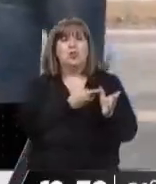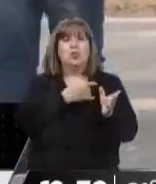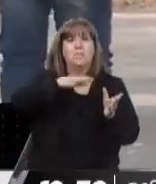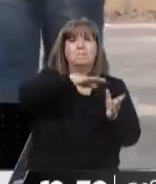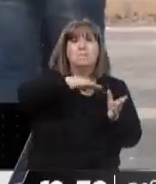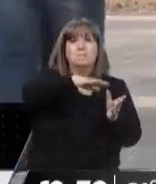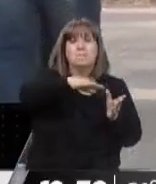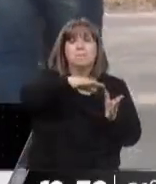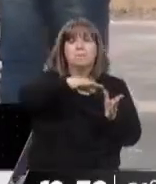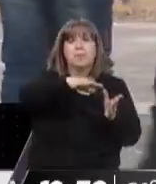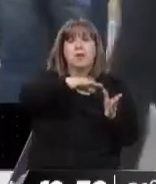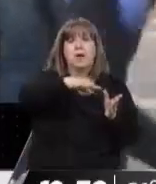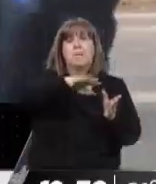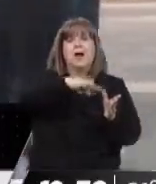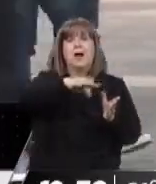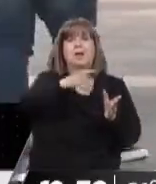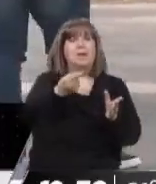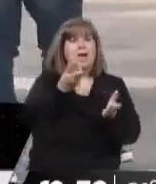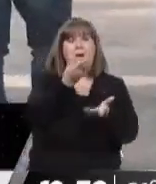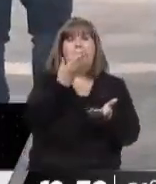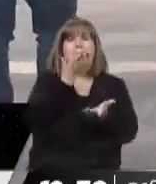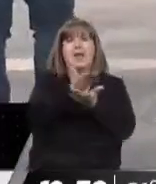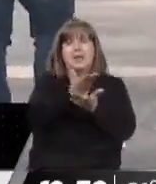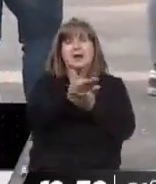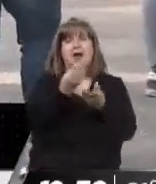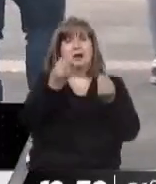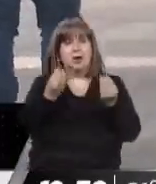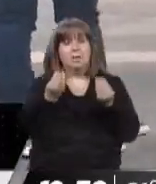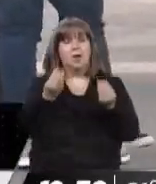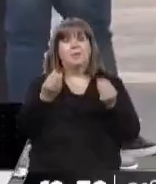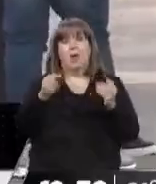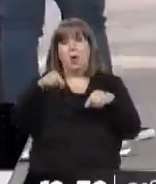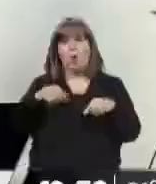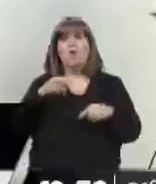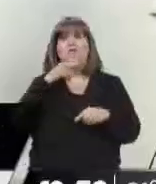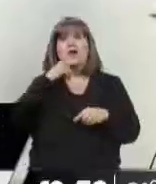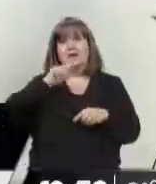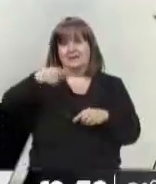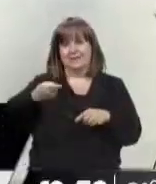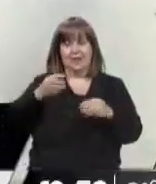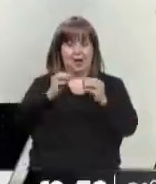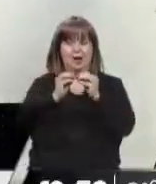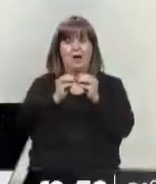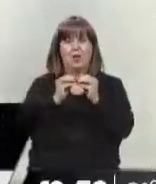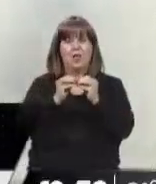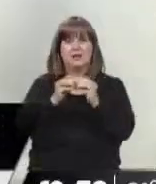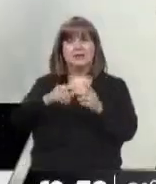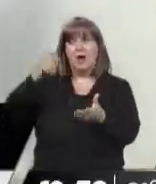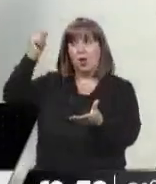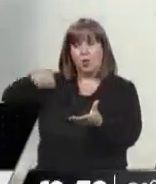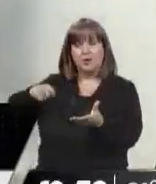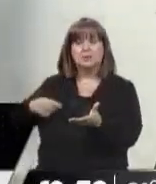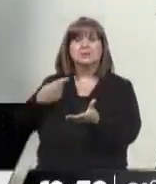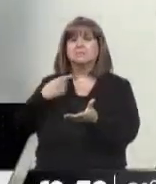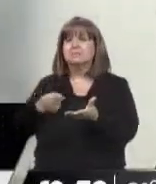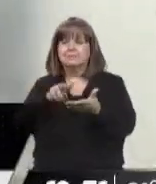es revisar la causa, y se realizará la audiencia este viernes para que un juez analice